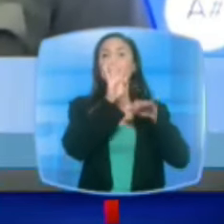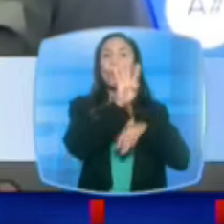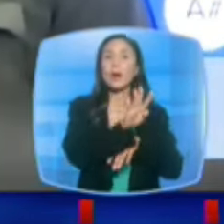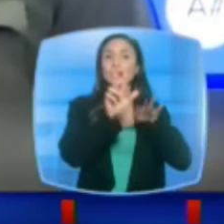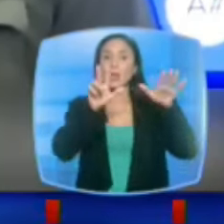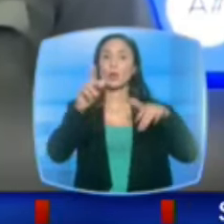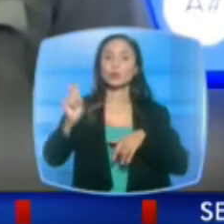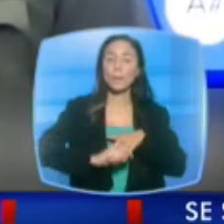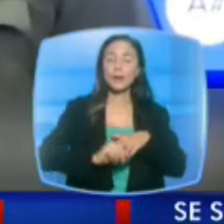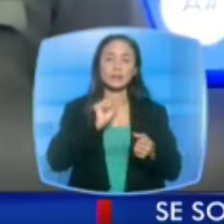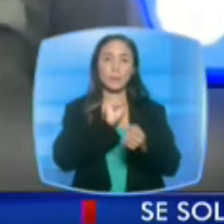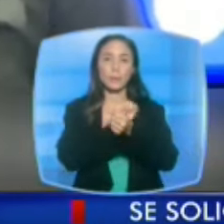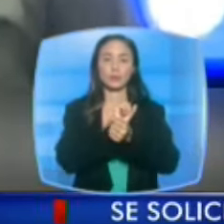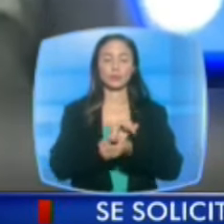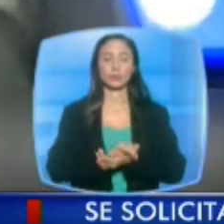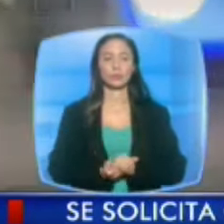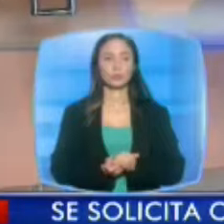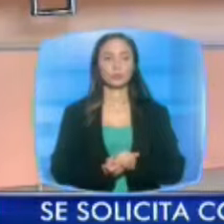de prisión.